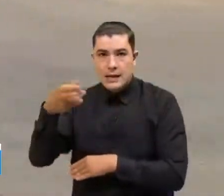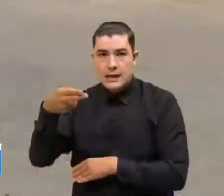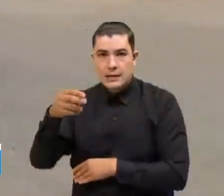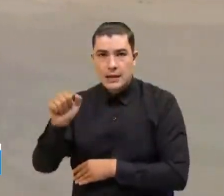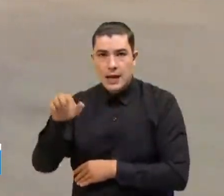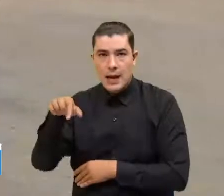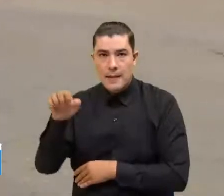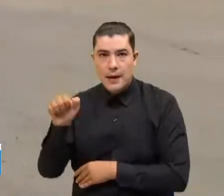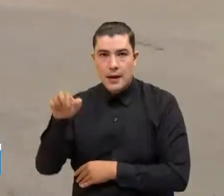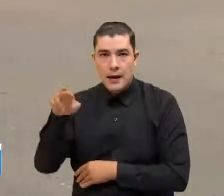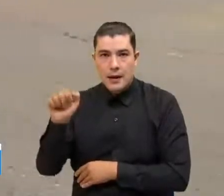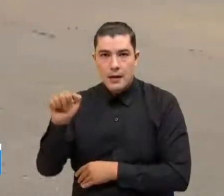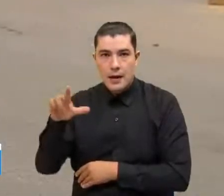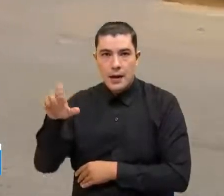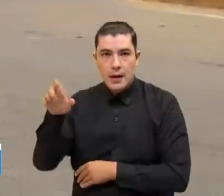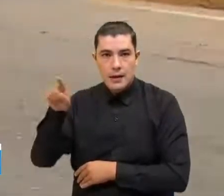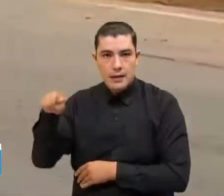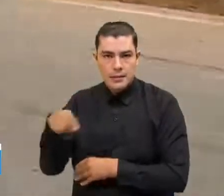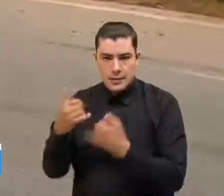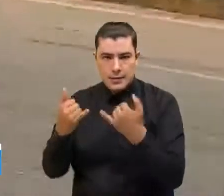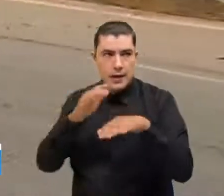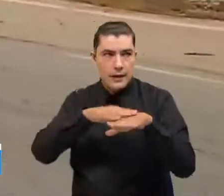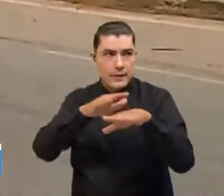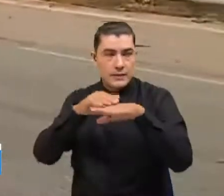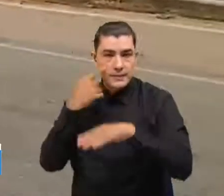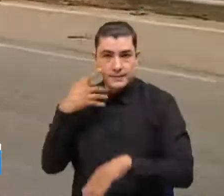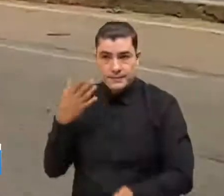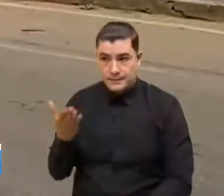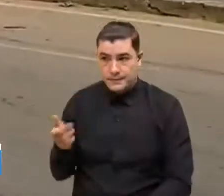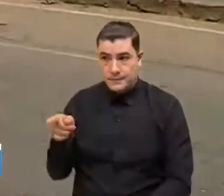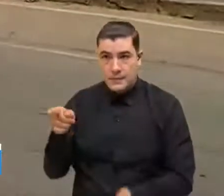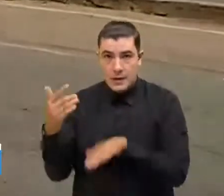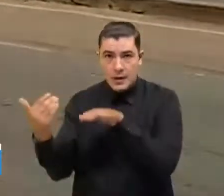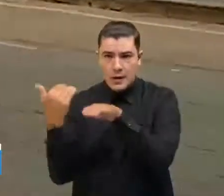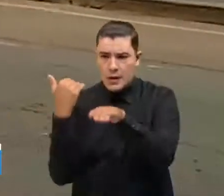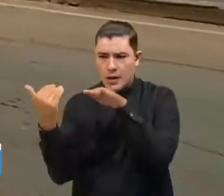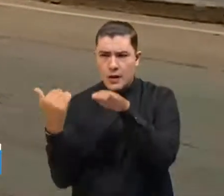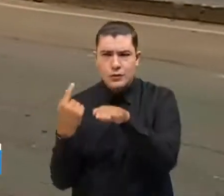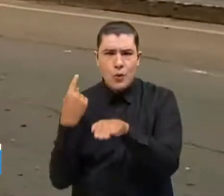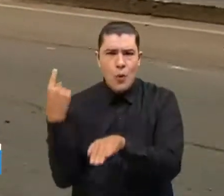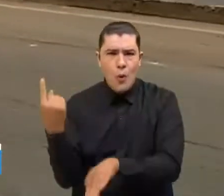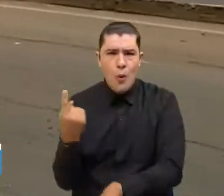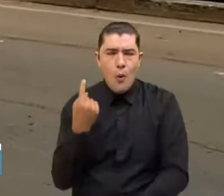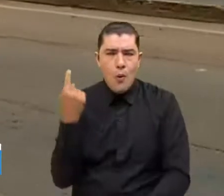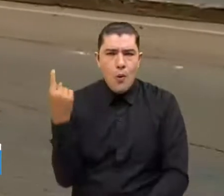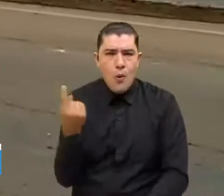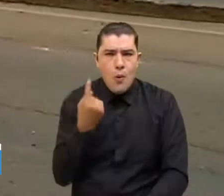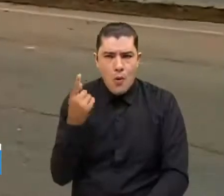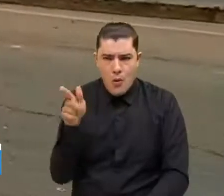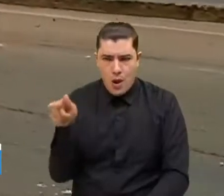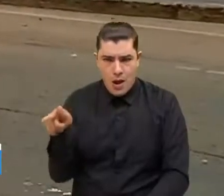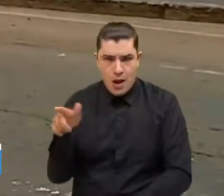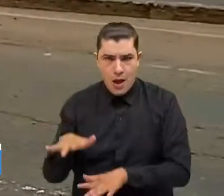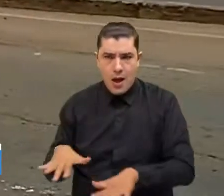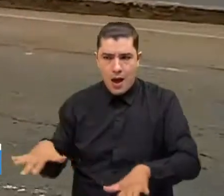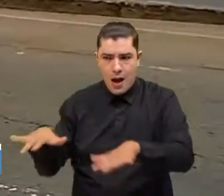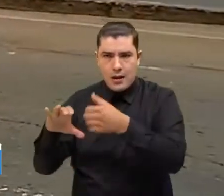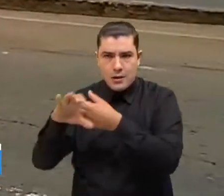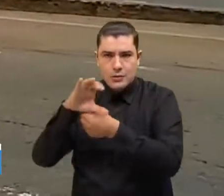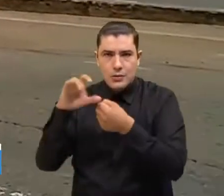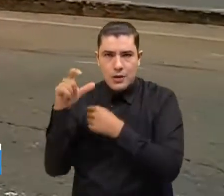mostrarles por donde ingresan los motorizados en una de las rutas más solas que tiene específicamente esta una zona del área metropolitana